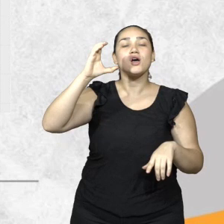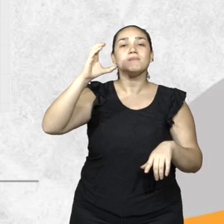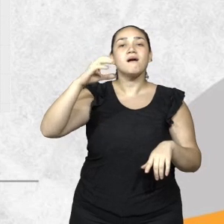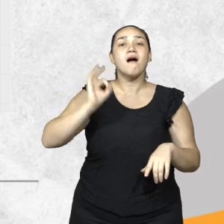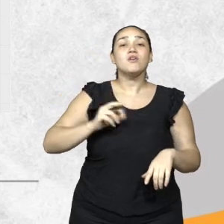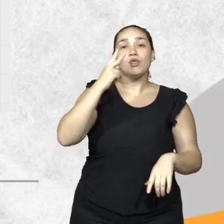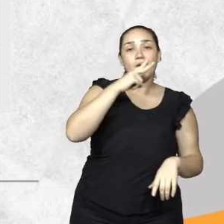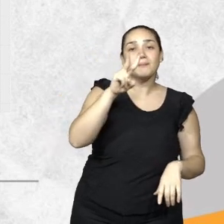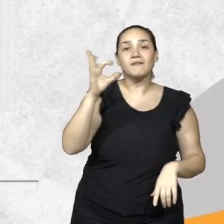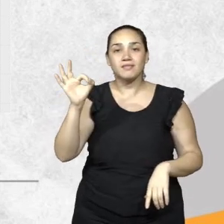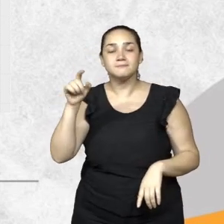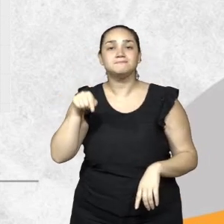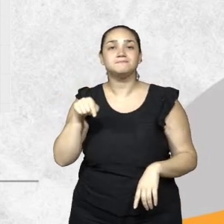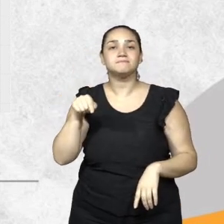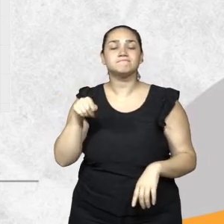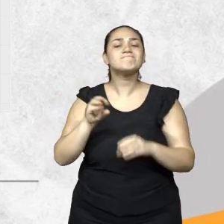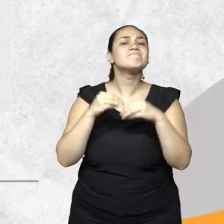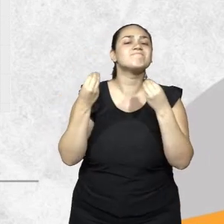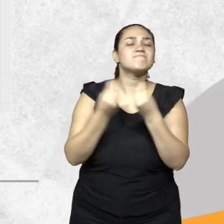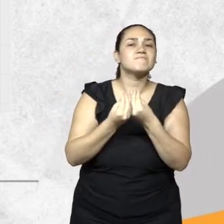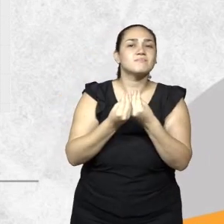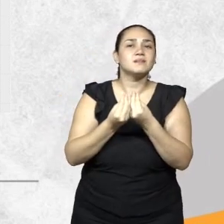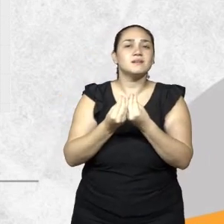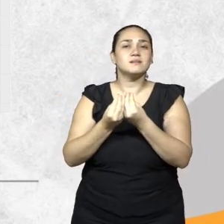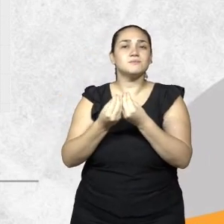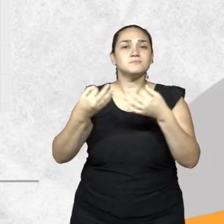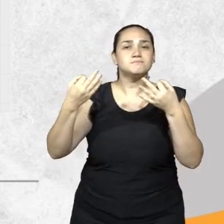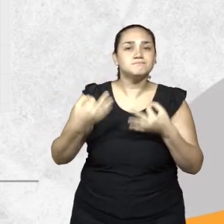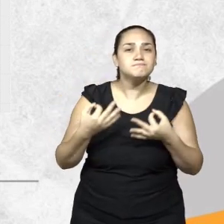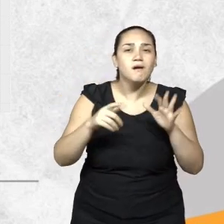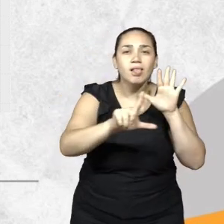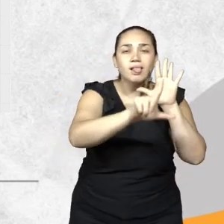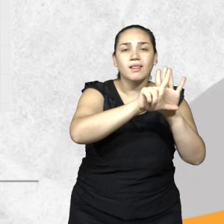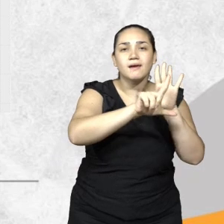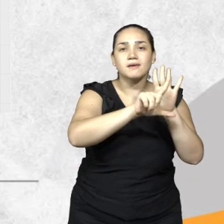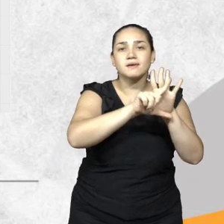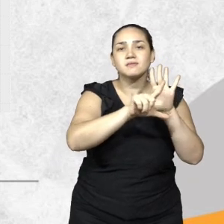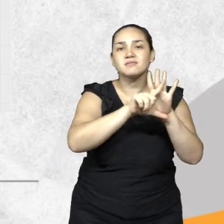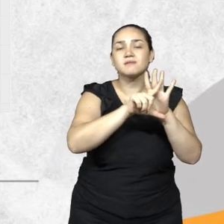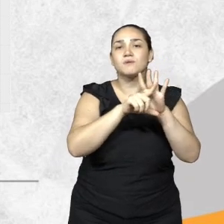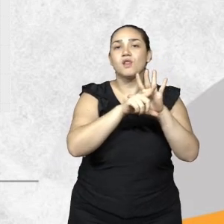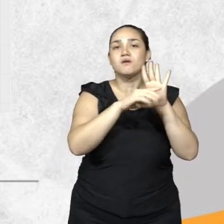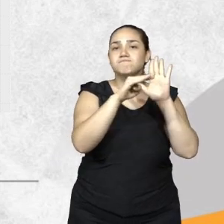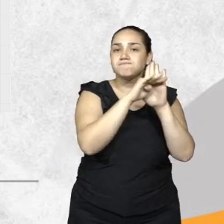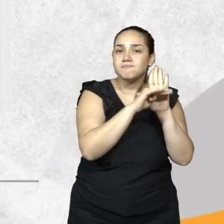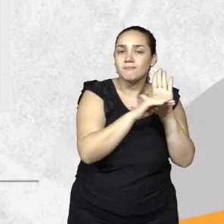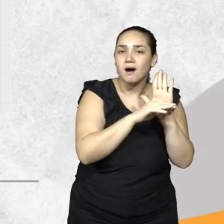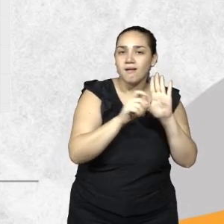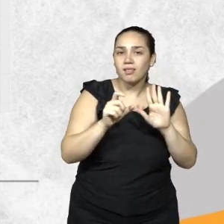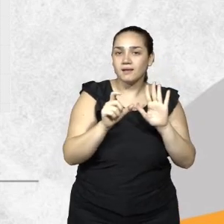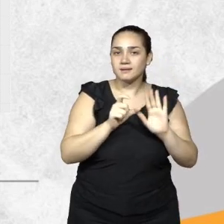2020. Resulta legítimo sujetar la ampliación del término de vigencia de la licencia